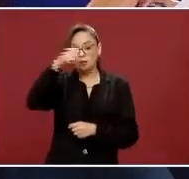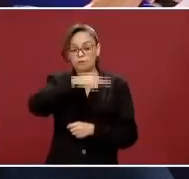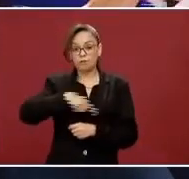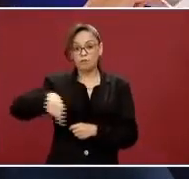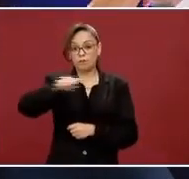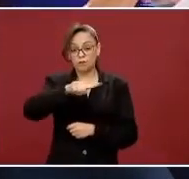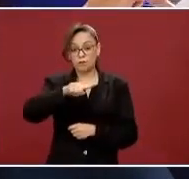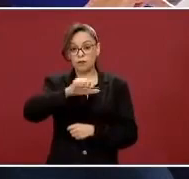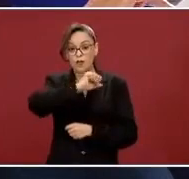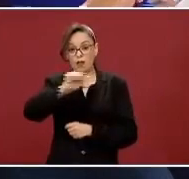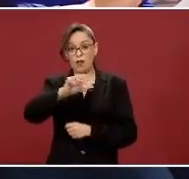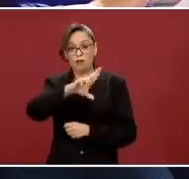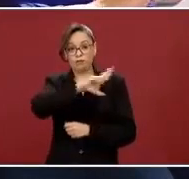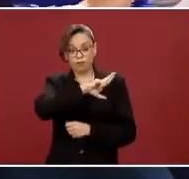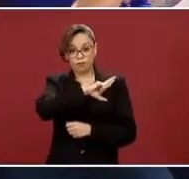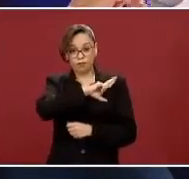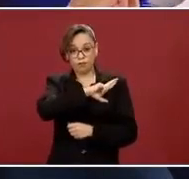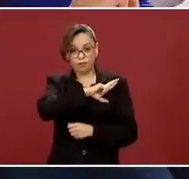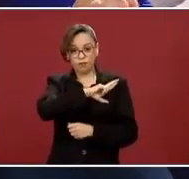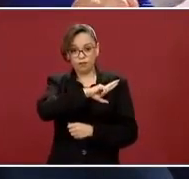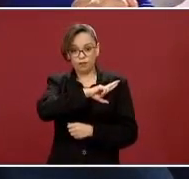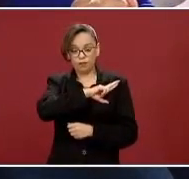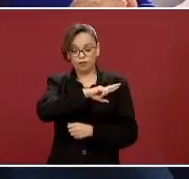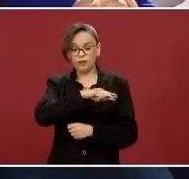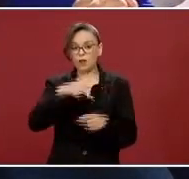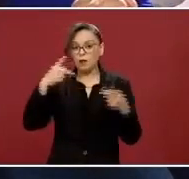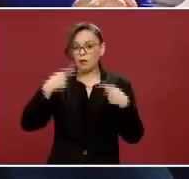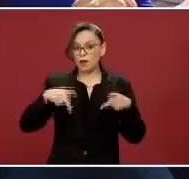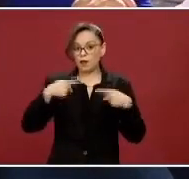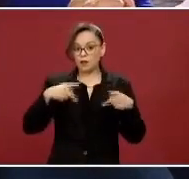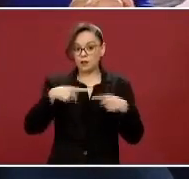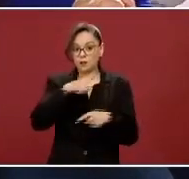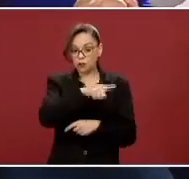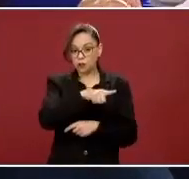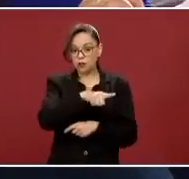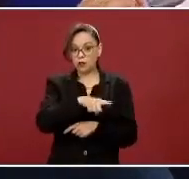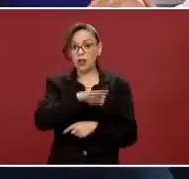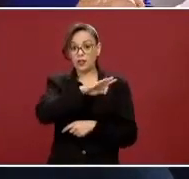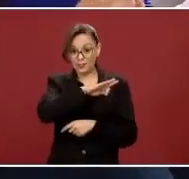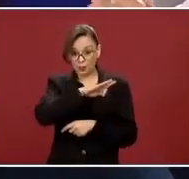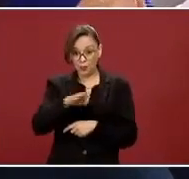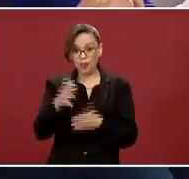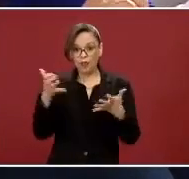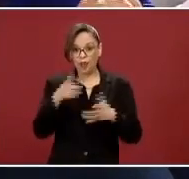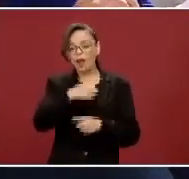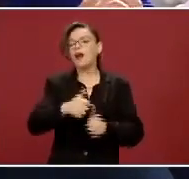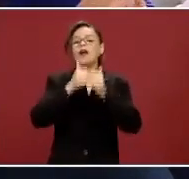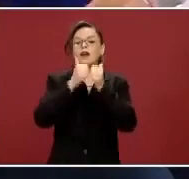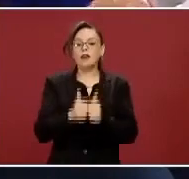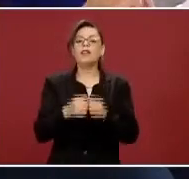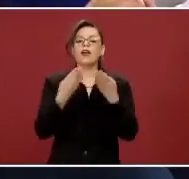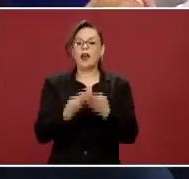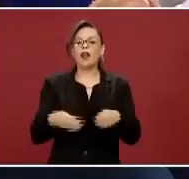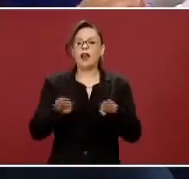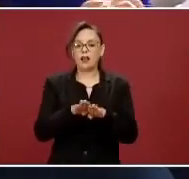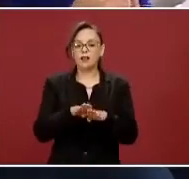privado las personas que puedan se queden en su casa, como usted dice? ¿Cómo no? Una cosa más es